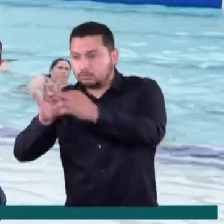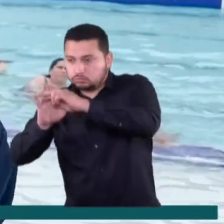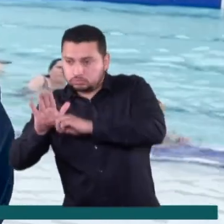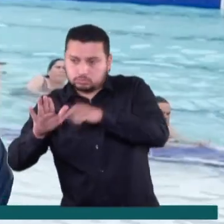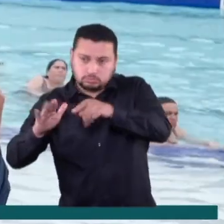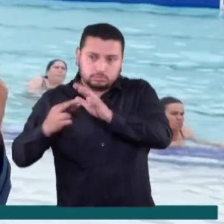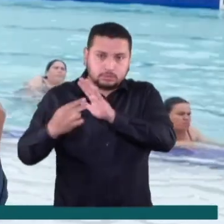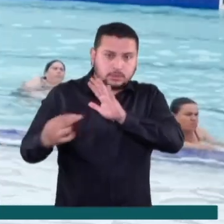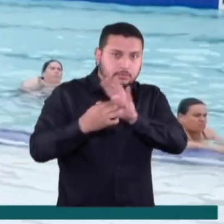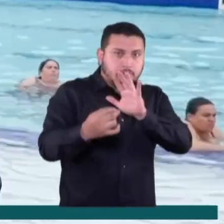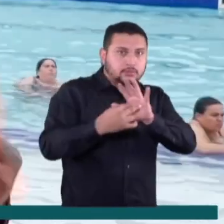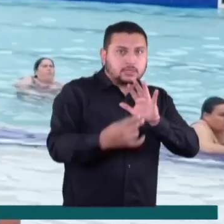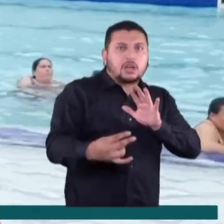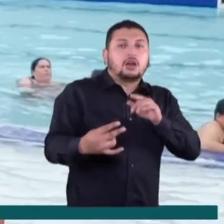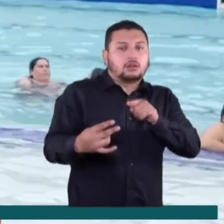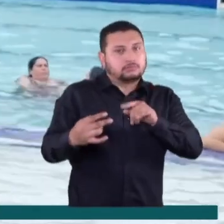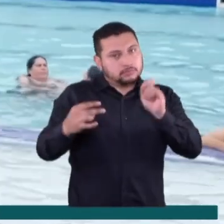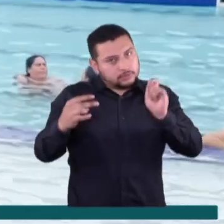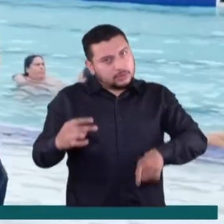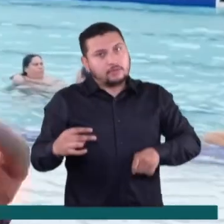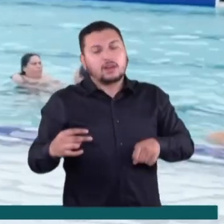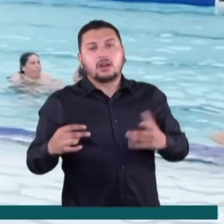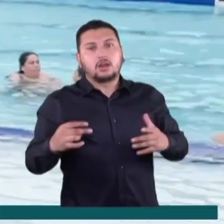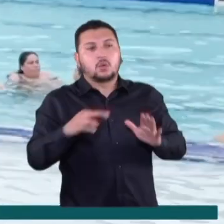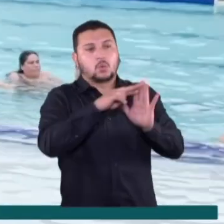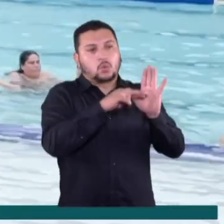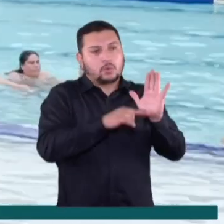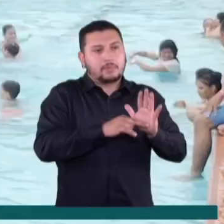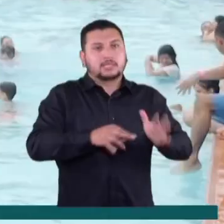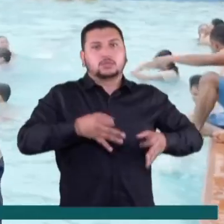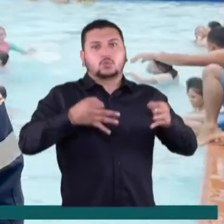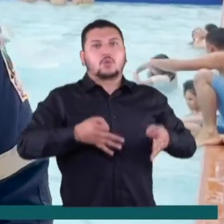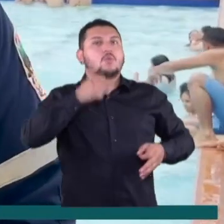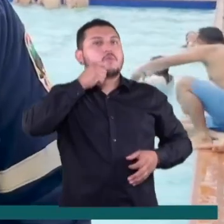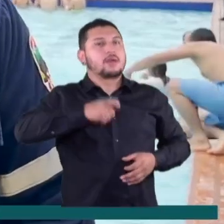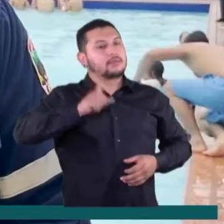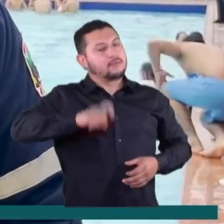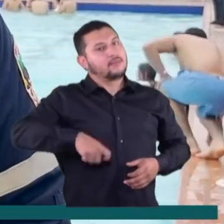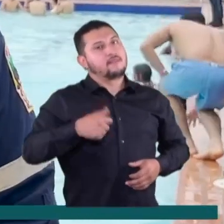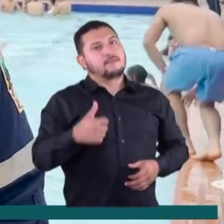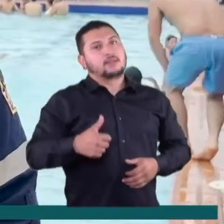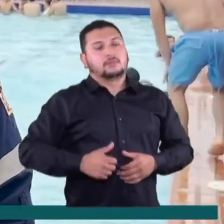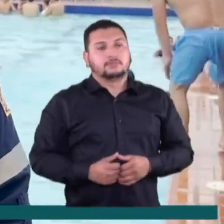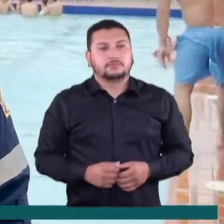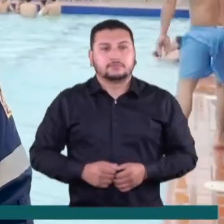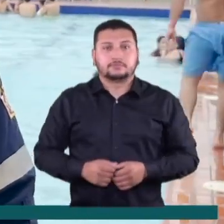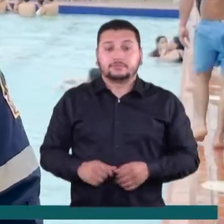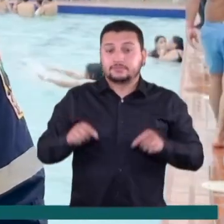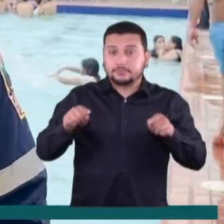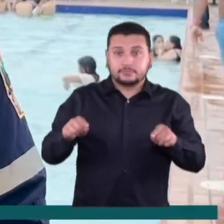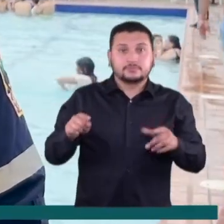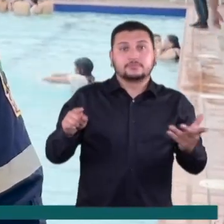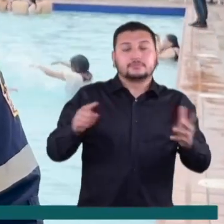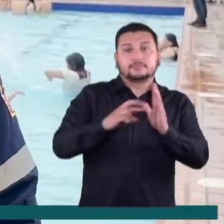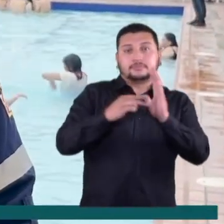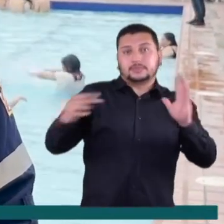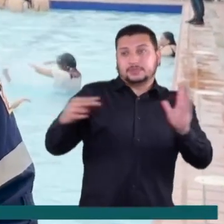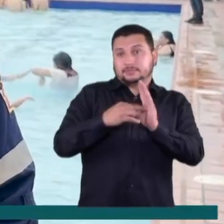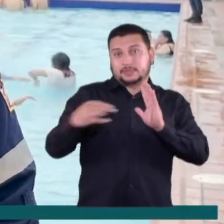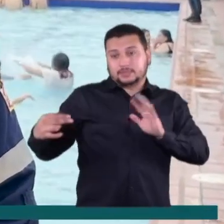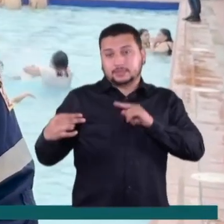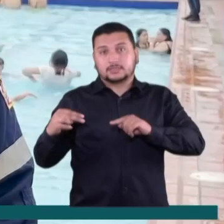piscinas que cumplan con todos las normas de seguridad humana, sobre todo. Bueno, cuando hemos revisado las piscinas encontramos que no tienen